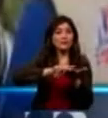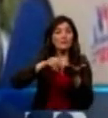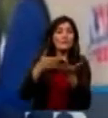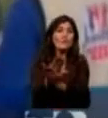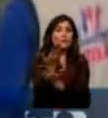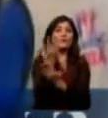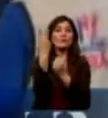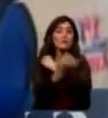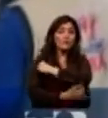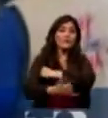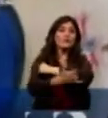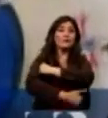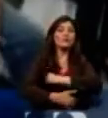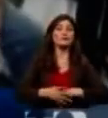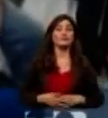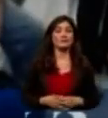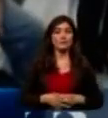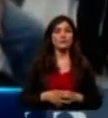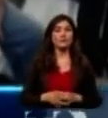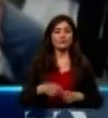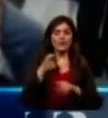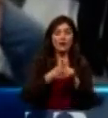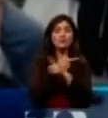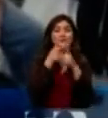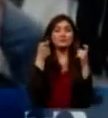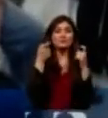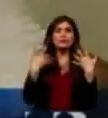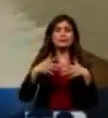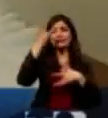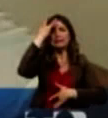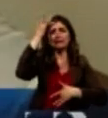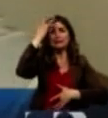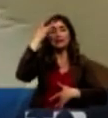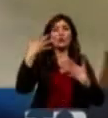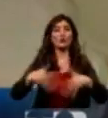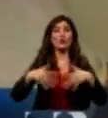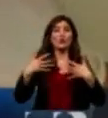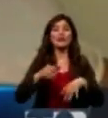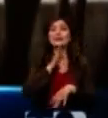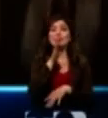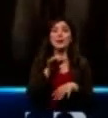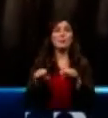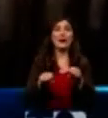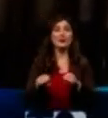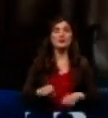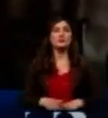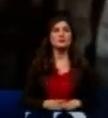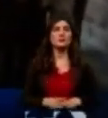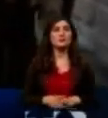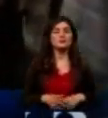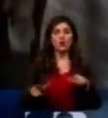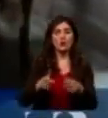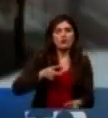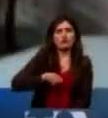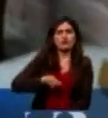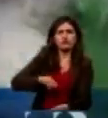nueva reunión binacional, pues estamos apenas marzo y el pico de la enfermedad generalmente se da en mayo. De este lado de la frontera,